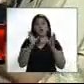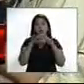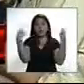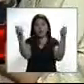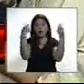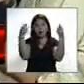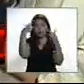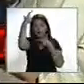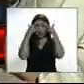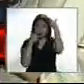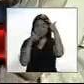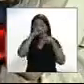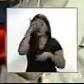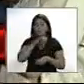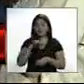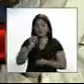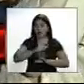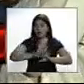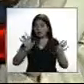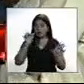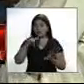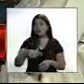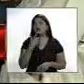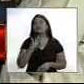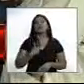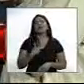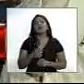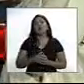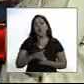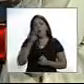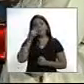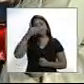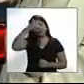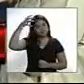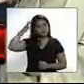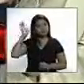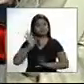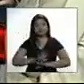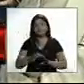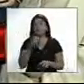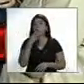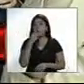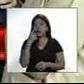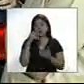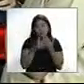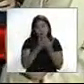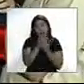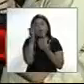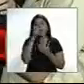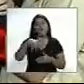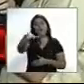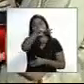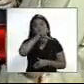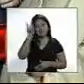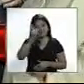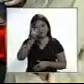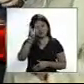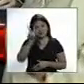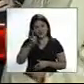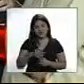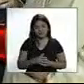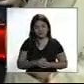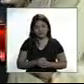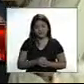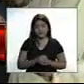Hugo Chávez, el Zulia, que lidera el comandante Arias Cárdenas. Damos unas muy buenas madrugadas al pueblo de Venezuela. Vamos